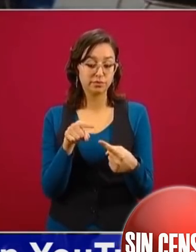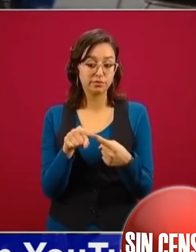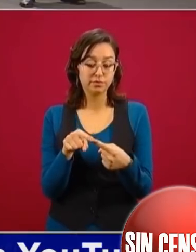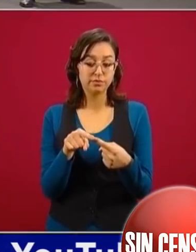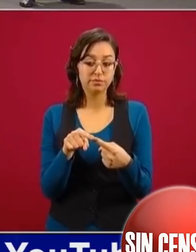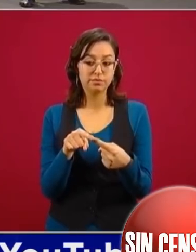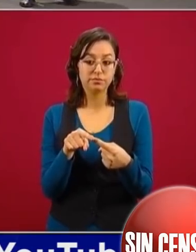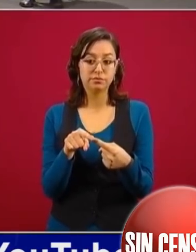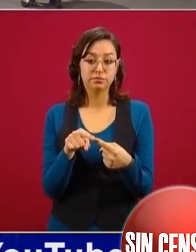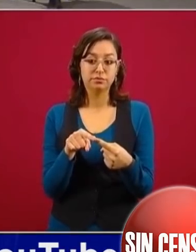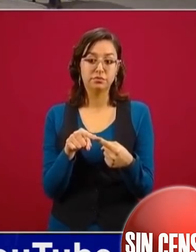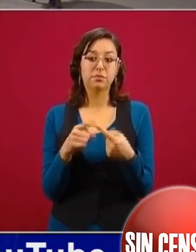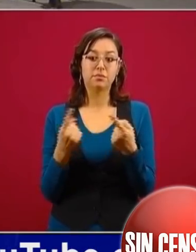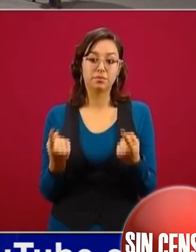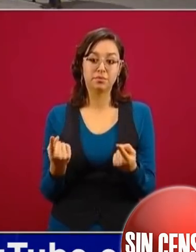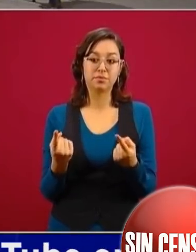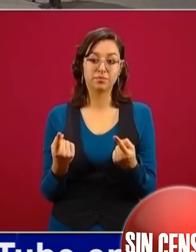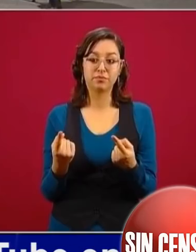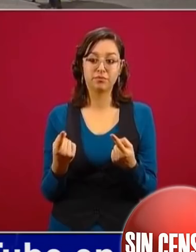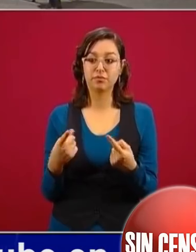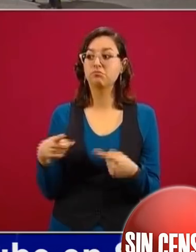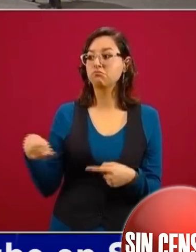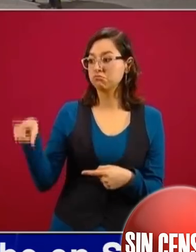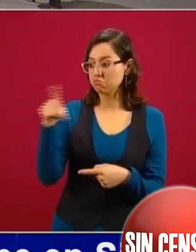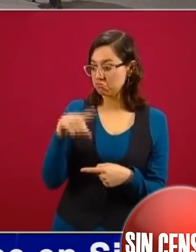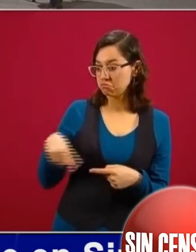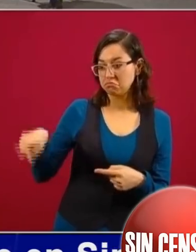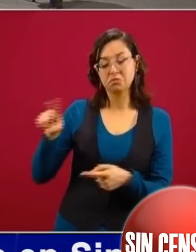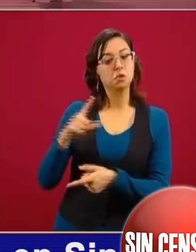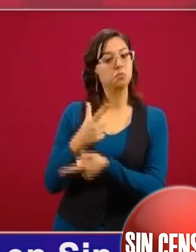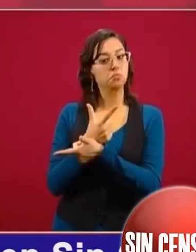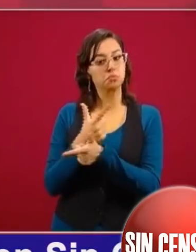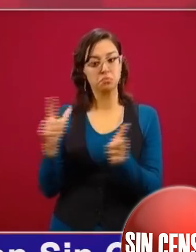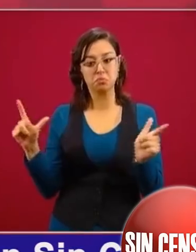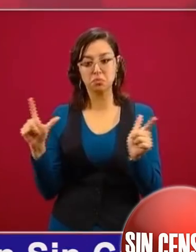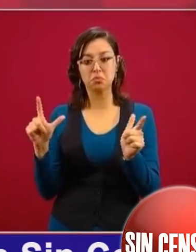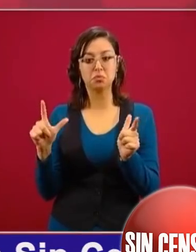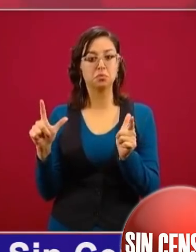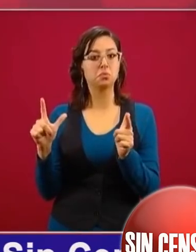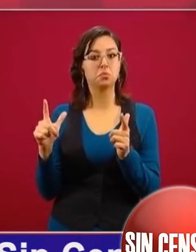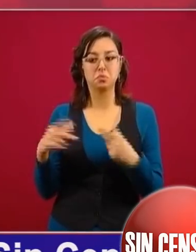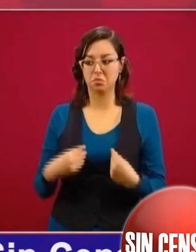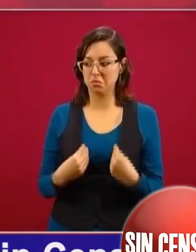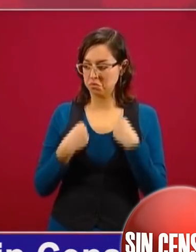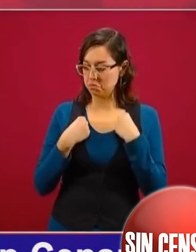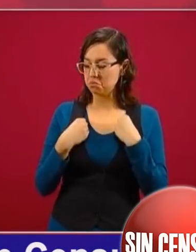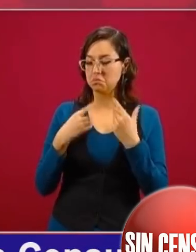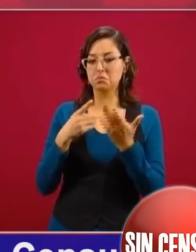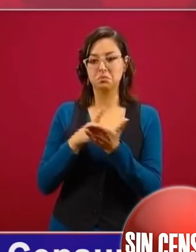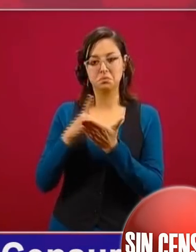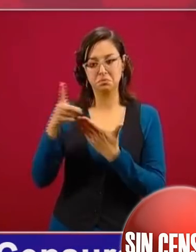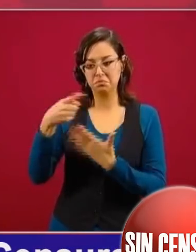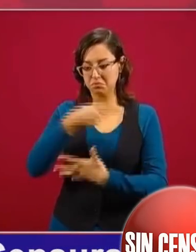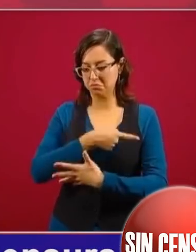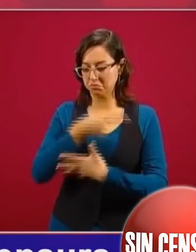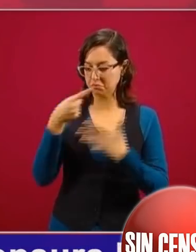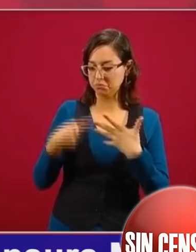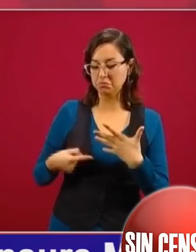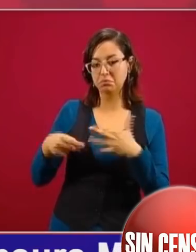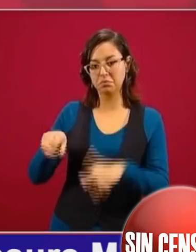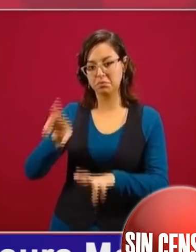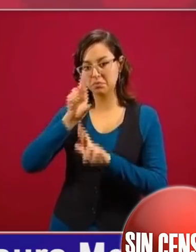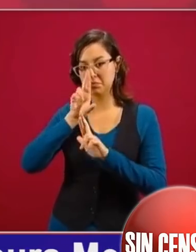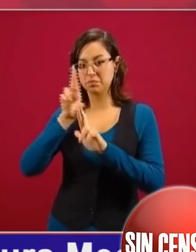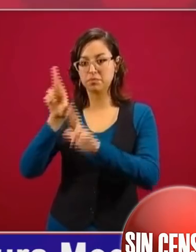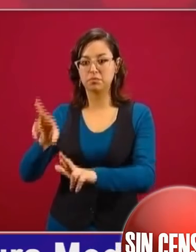el poder vivir en un Estado de Derecho con libertades, el que haya paz,